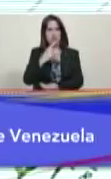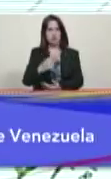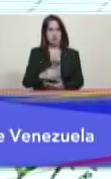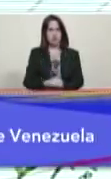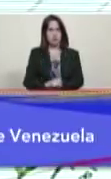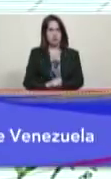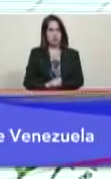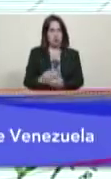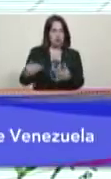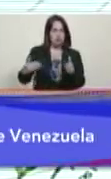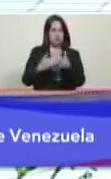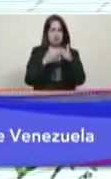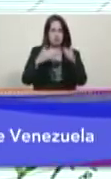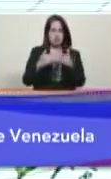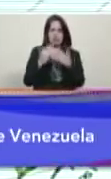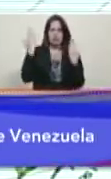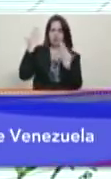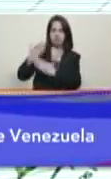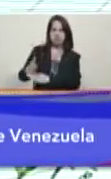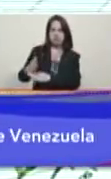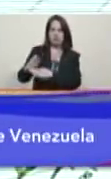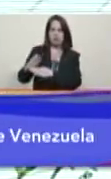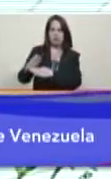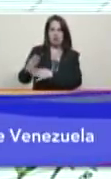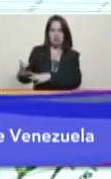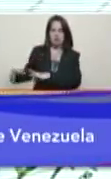contra del imperialismo norteamericano